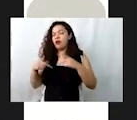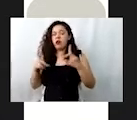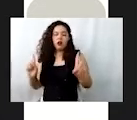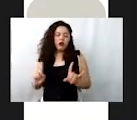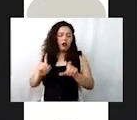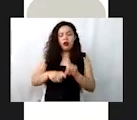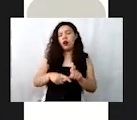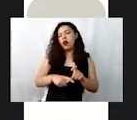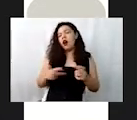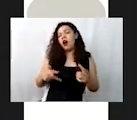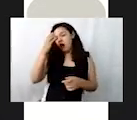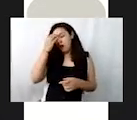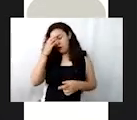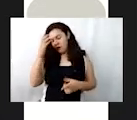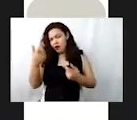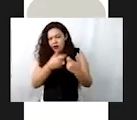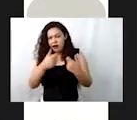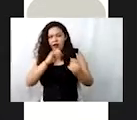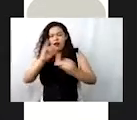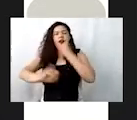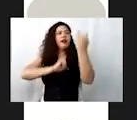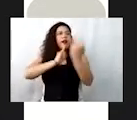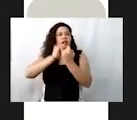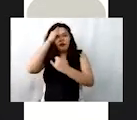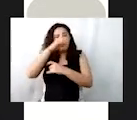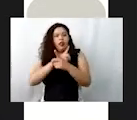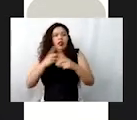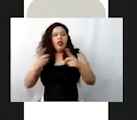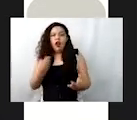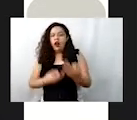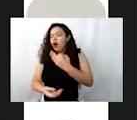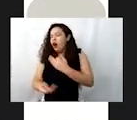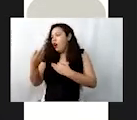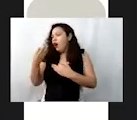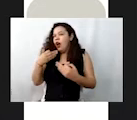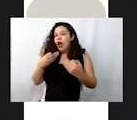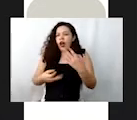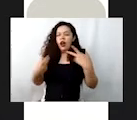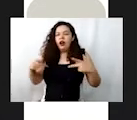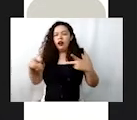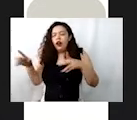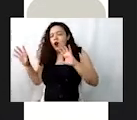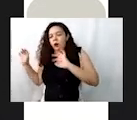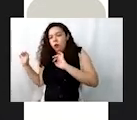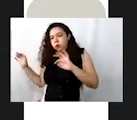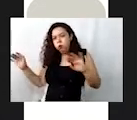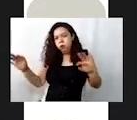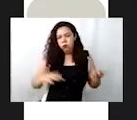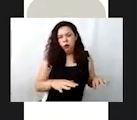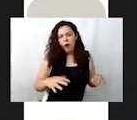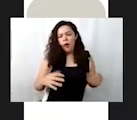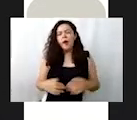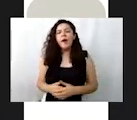sepan al tema de cooperación internacional al desarrollo, porque todo se está moviendo hasta esta agenda. Y